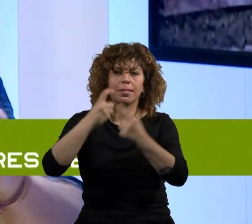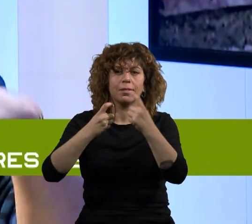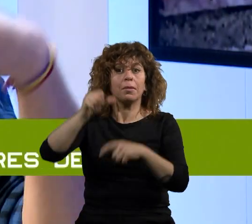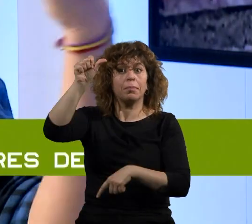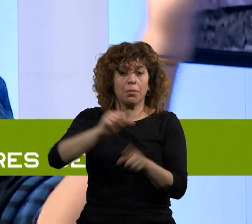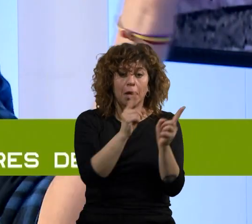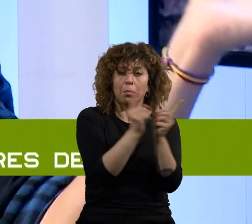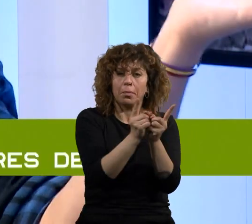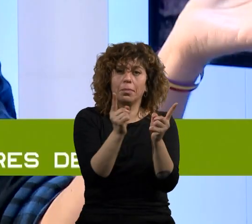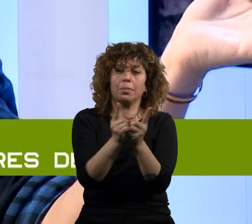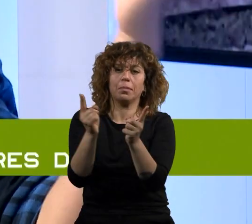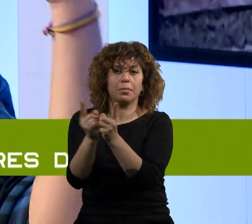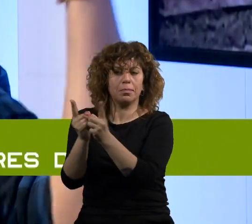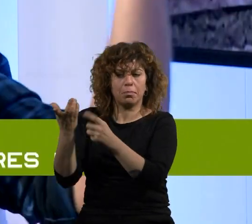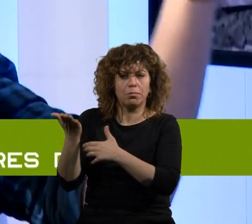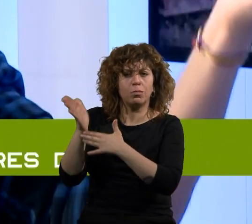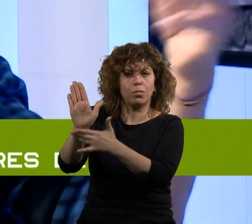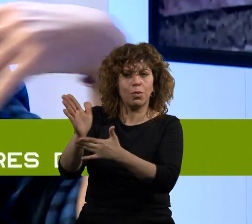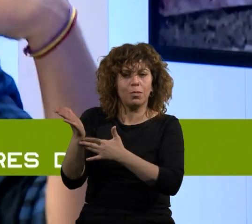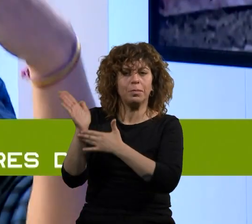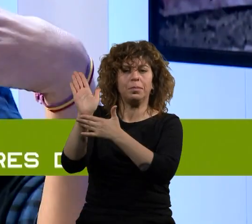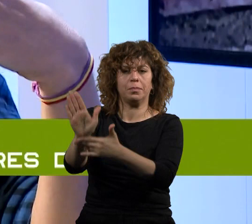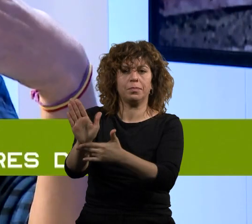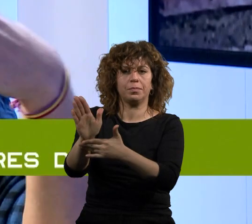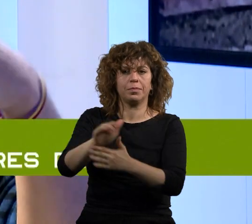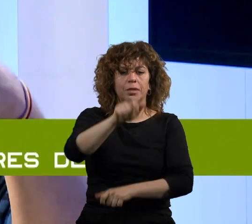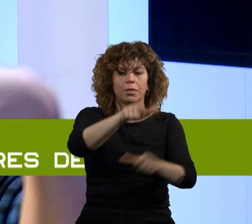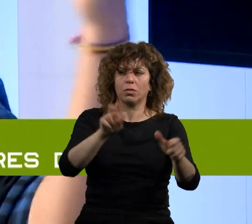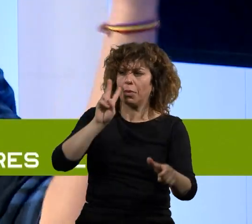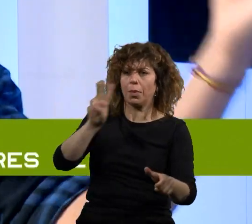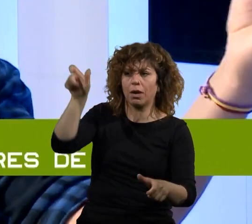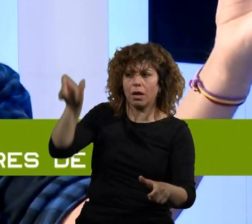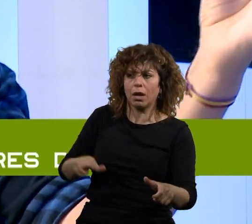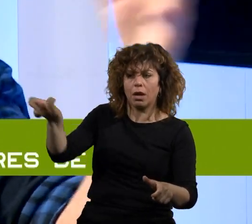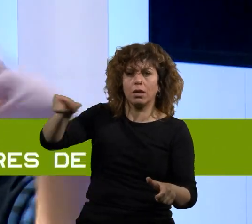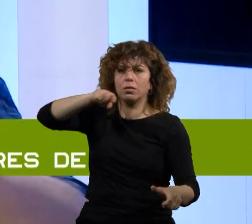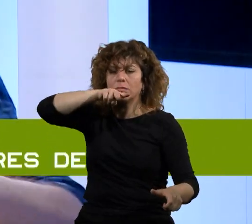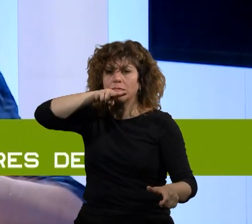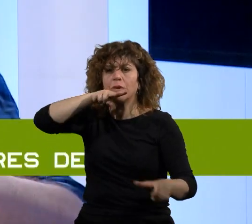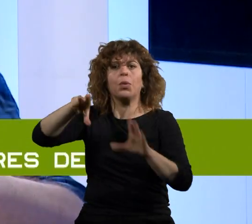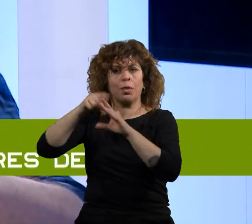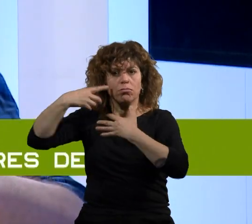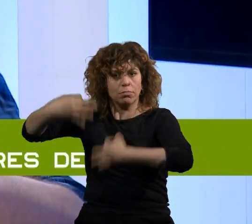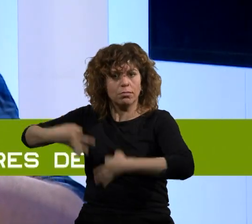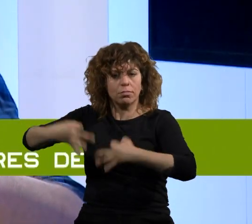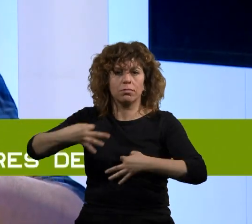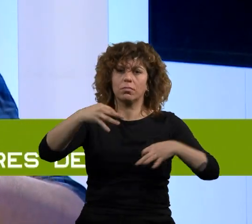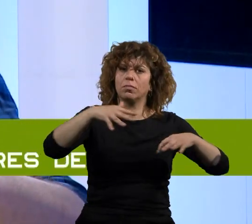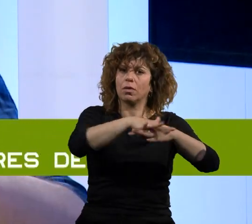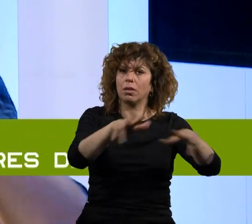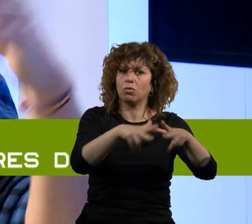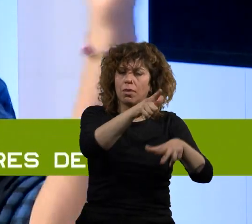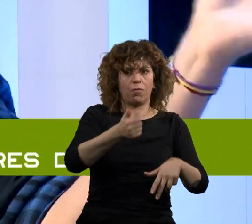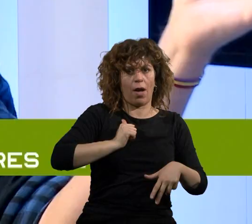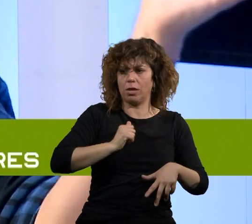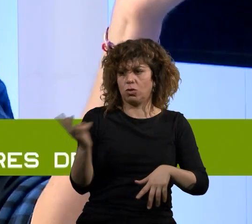la película, ¿no? Entonces, claro, al ver ellos, a las personas, hablando directamente, vídeos reales, ¿no? No como esos vídeos que están viendo en las redes sociales, que son todos